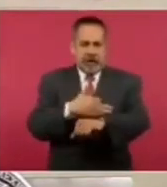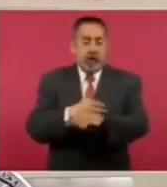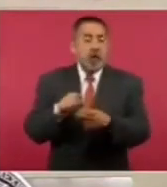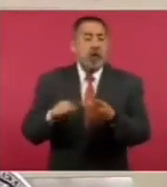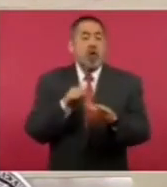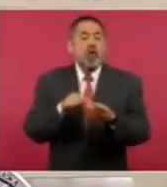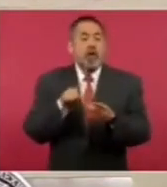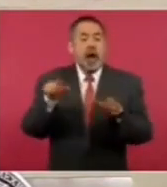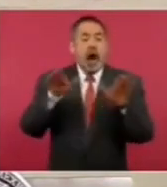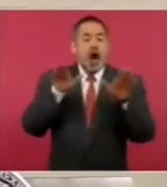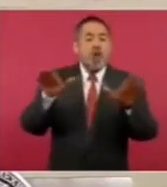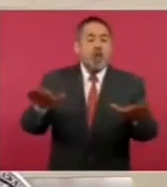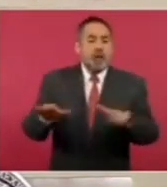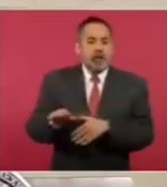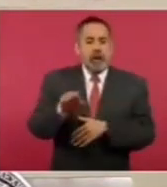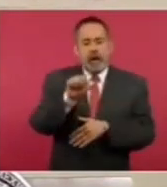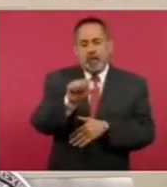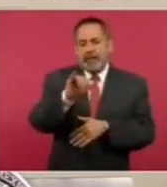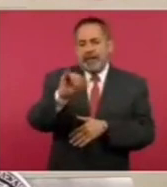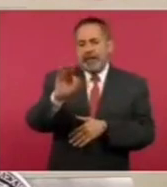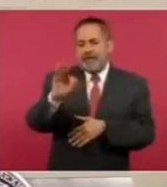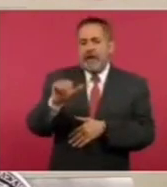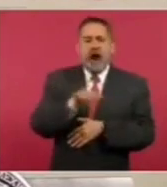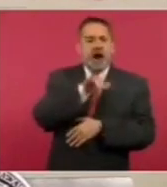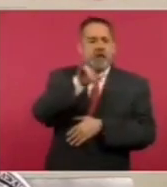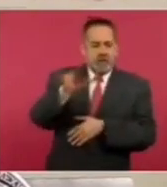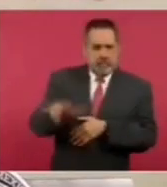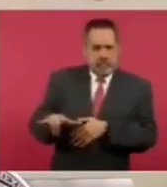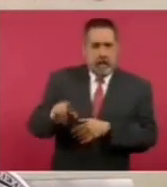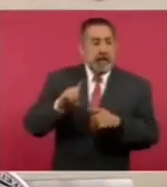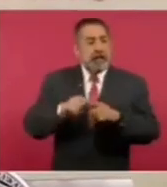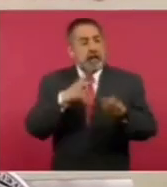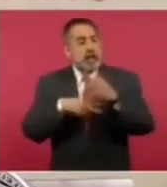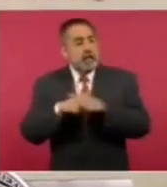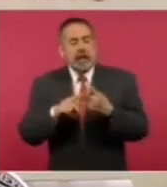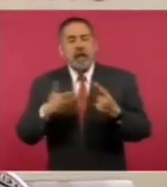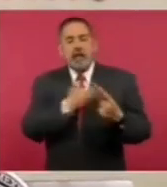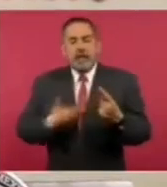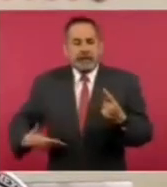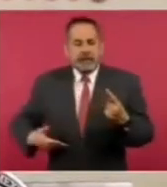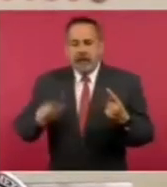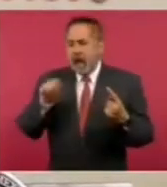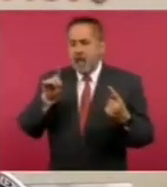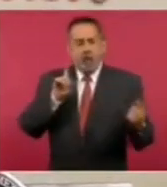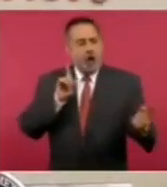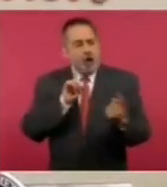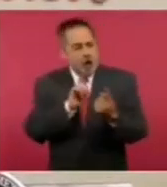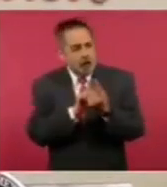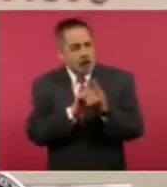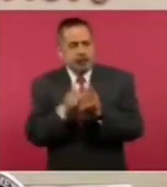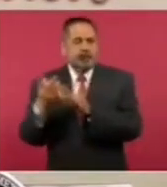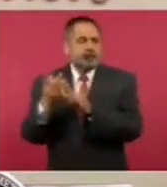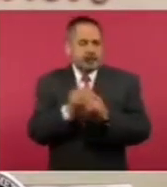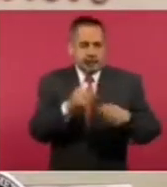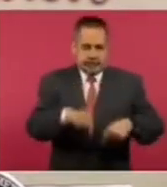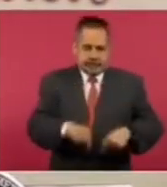el aeropuerto Felipe Ángeles recibe el señor presidente de la república el licenciado Andrés Manuel López Obrador